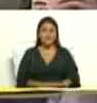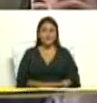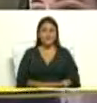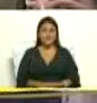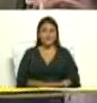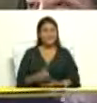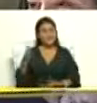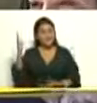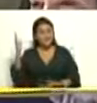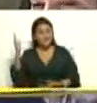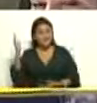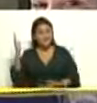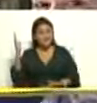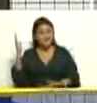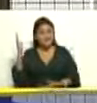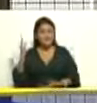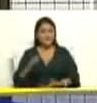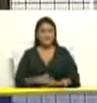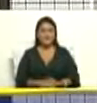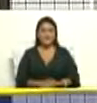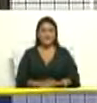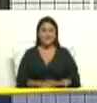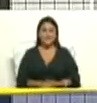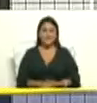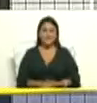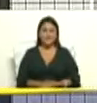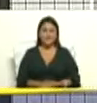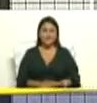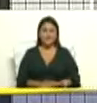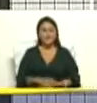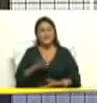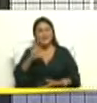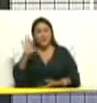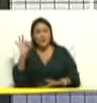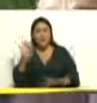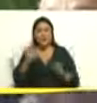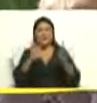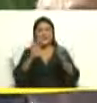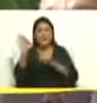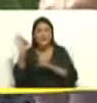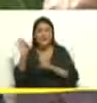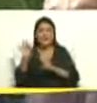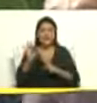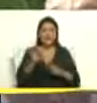marel Pérez marcanos que vienen de los 50 60